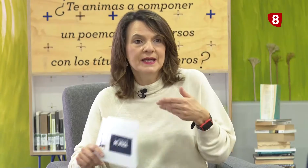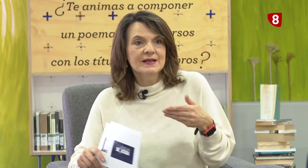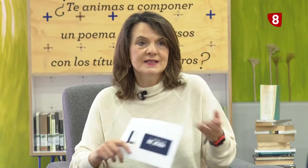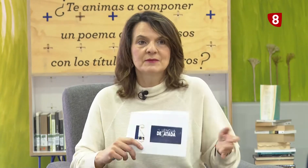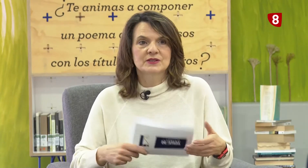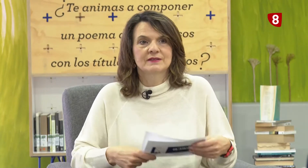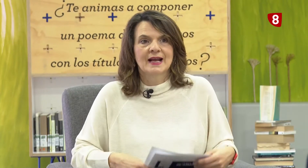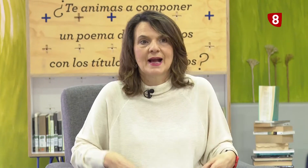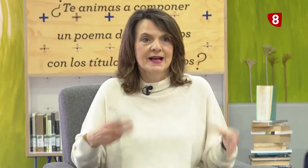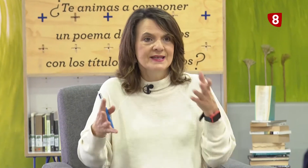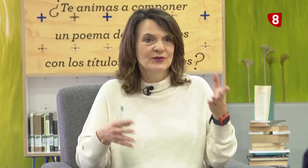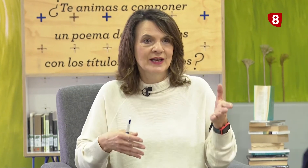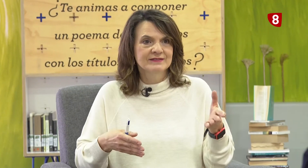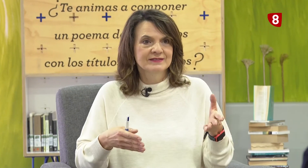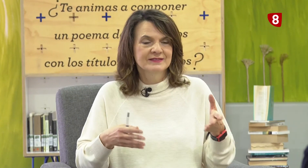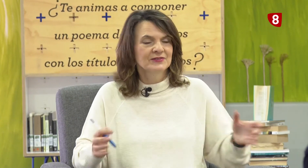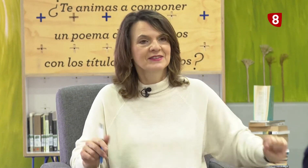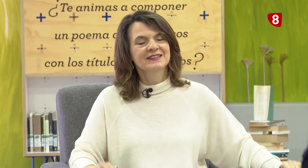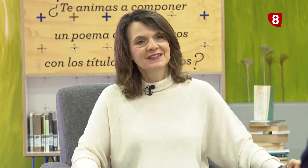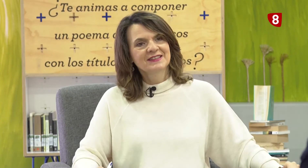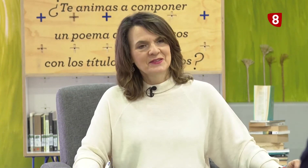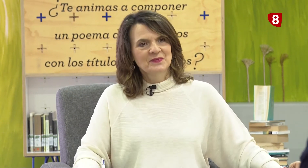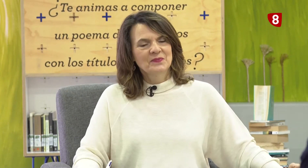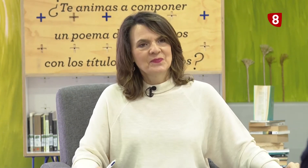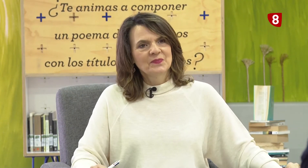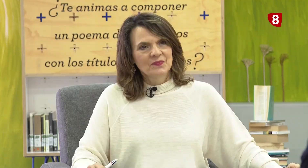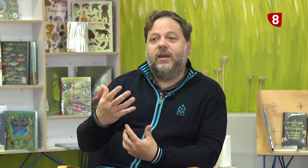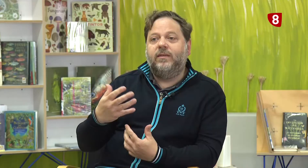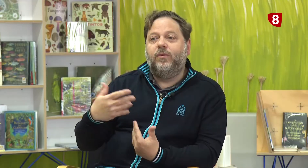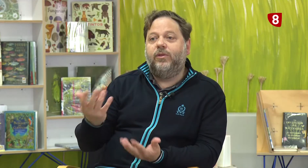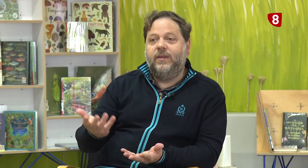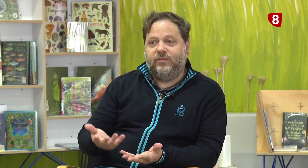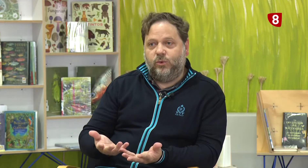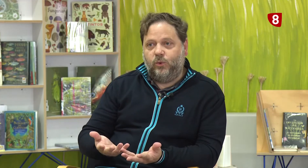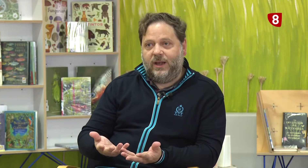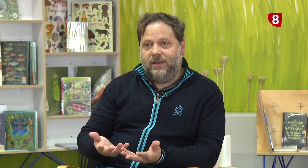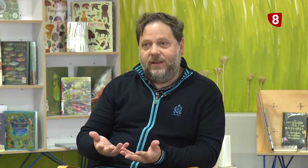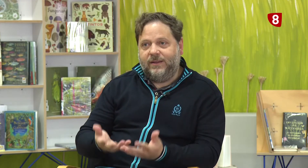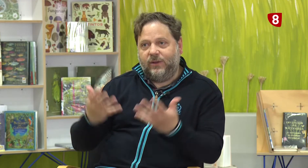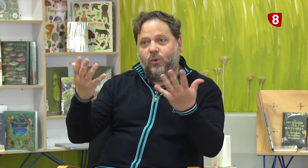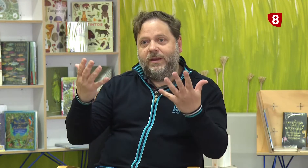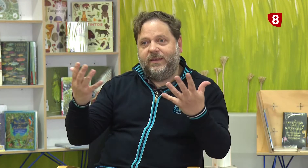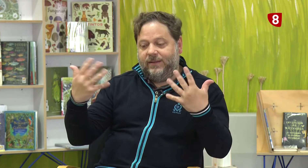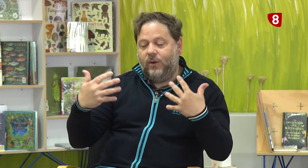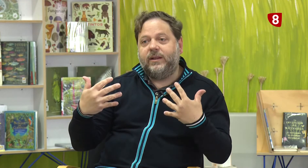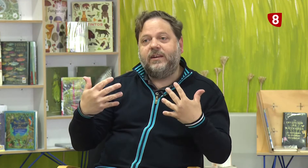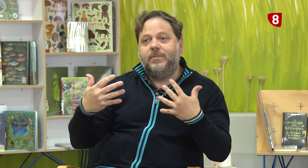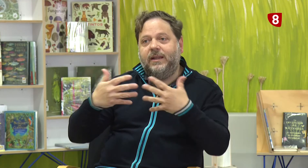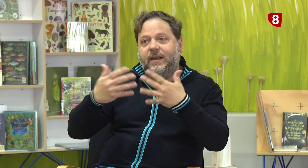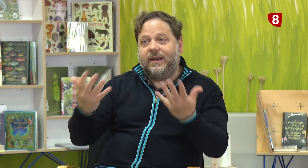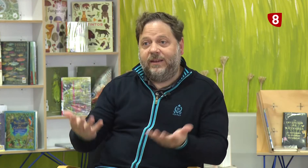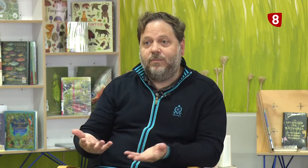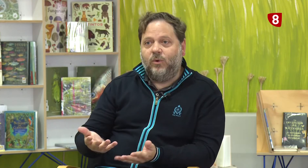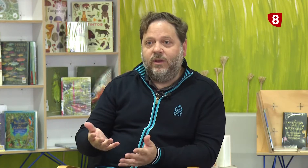Gran Vía sería pues Gran Calle o Gran... Pero tú el signo lo creas en función de la estructura que tú ves de lo que te